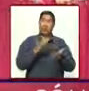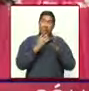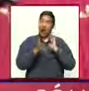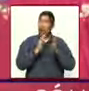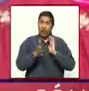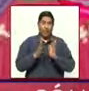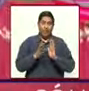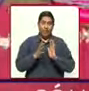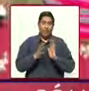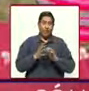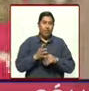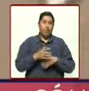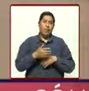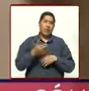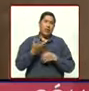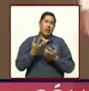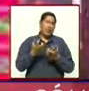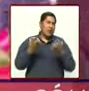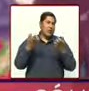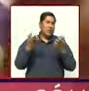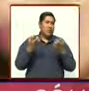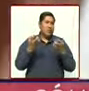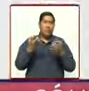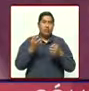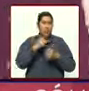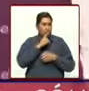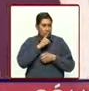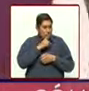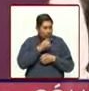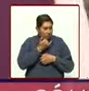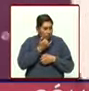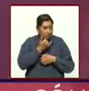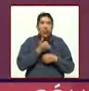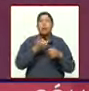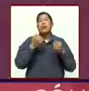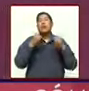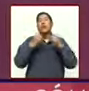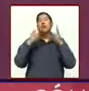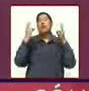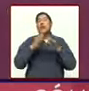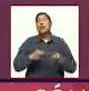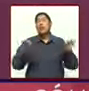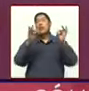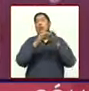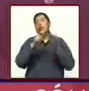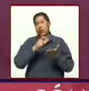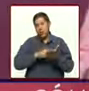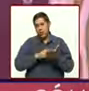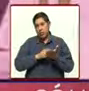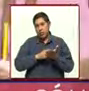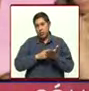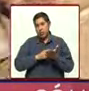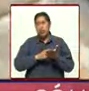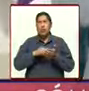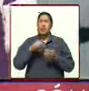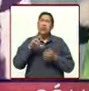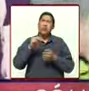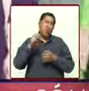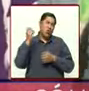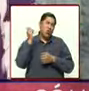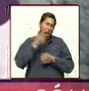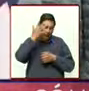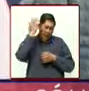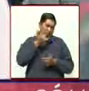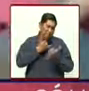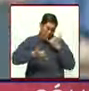esto. Quisiera morirme, quisiera... No lo voy a repetir, pero hay que tomar muy en cuenta aquello. No ser duros con estas